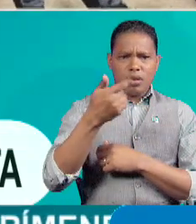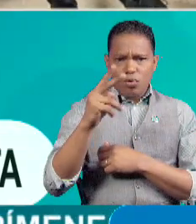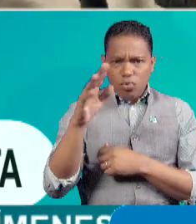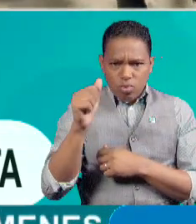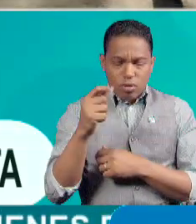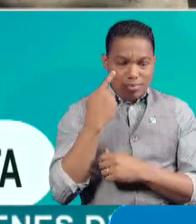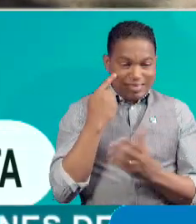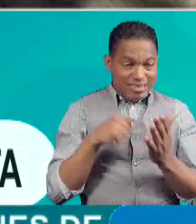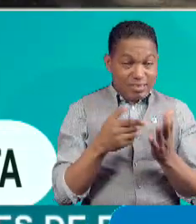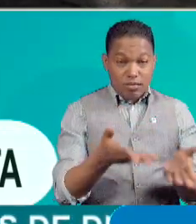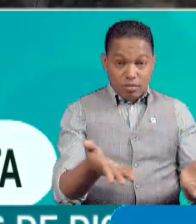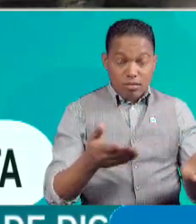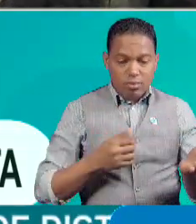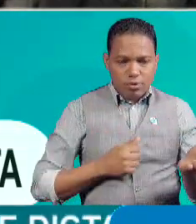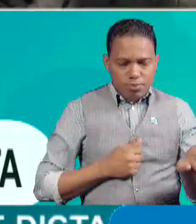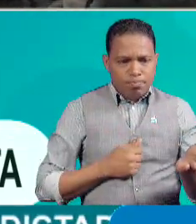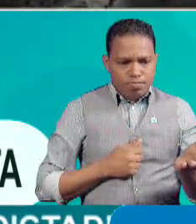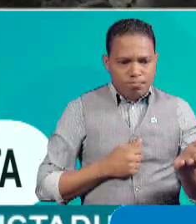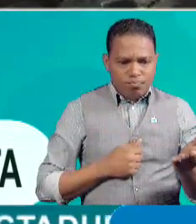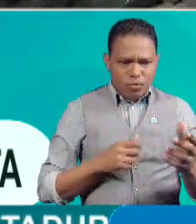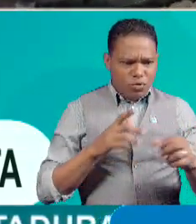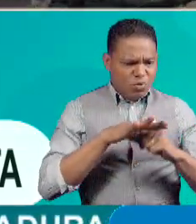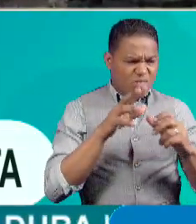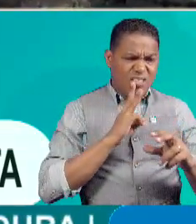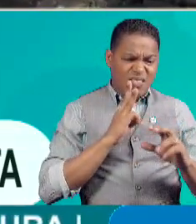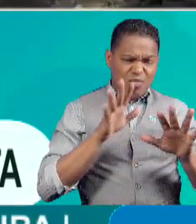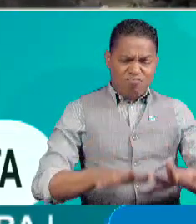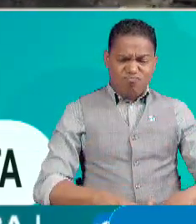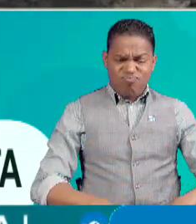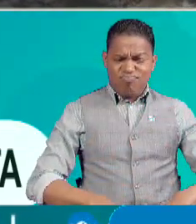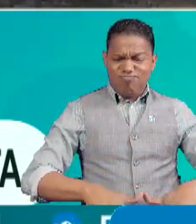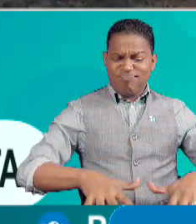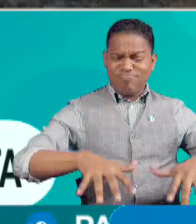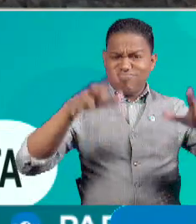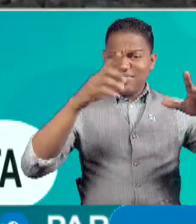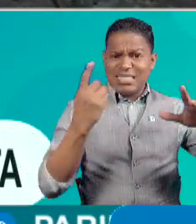laguna se llena todo esto aquí, se inunda.